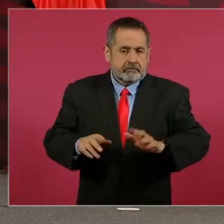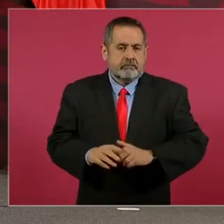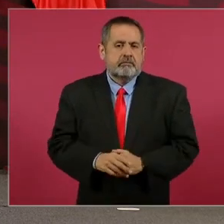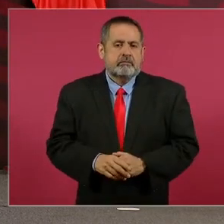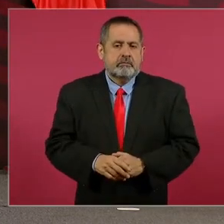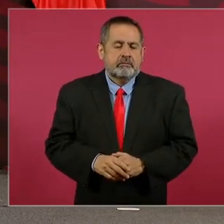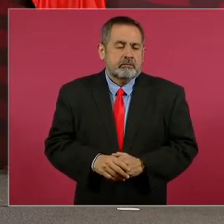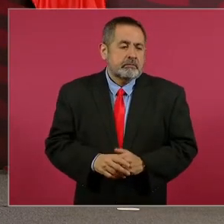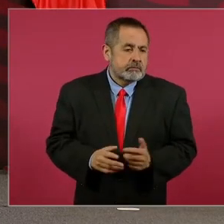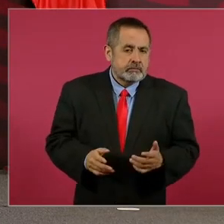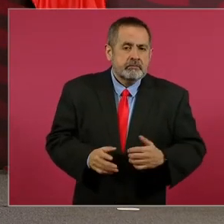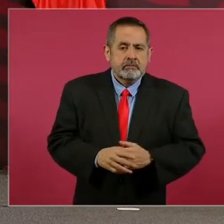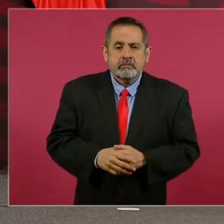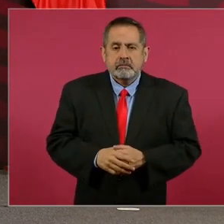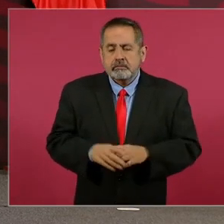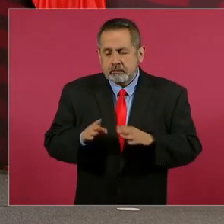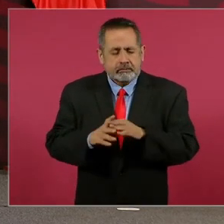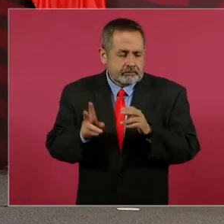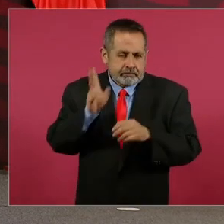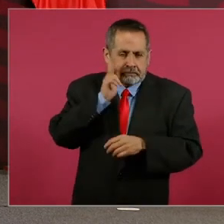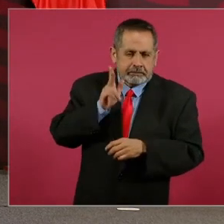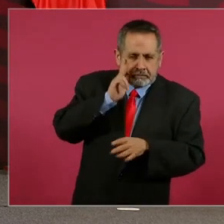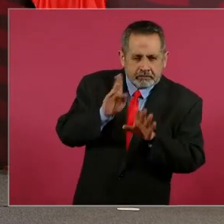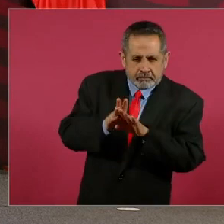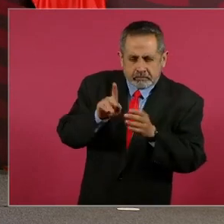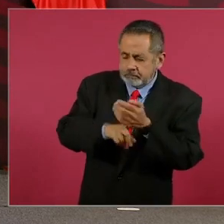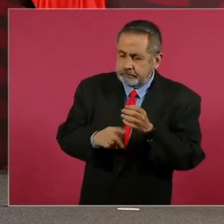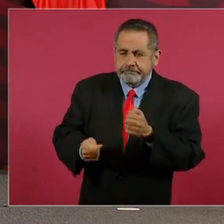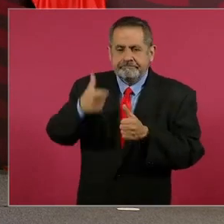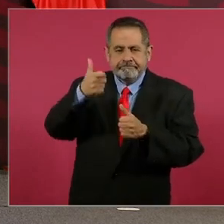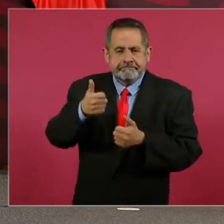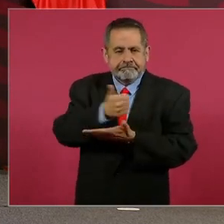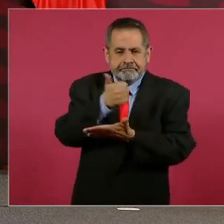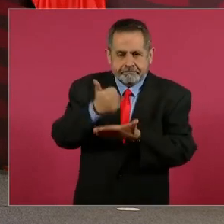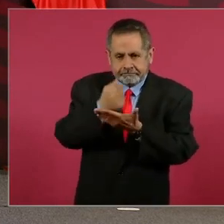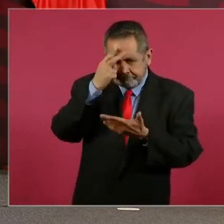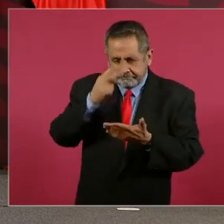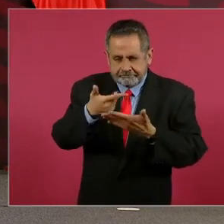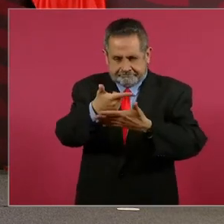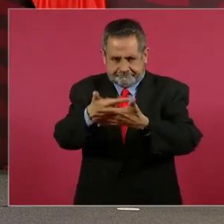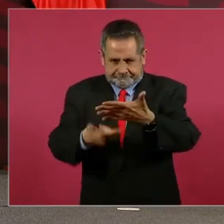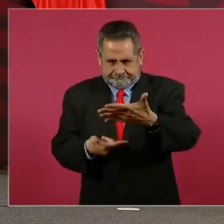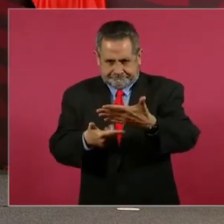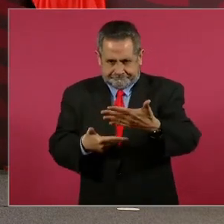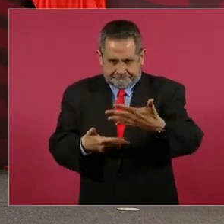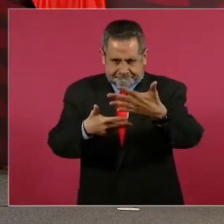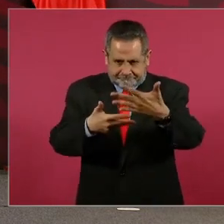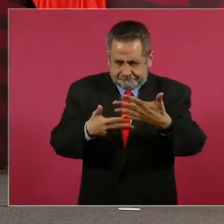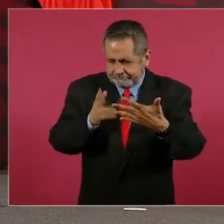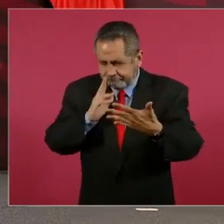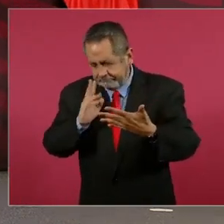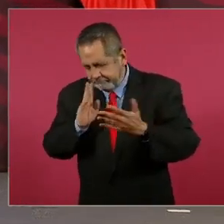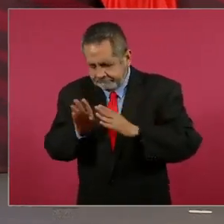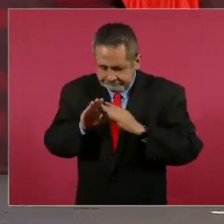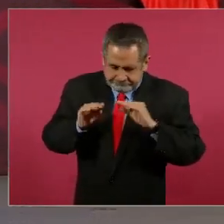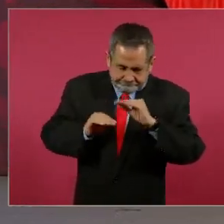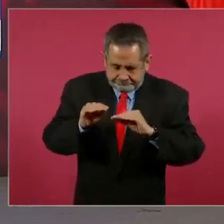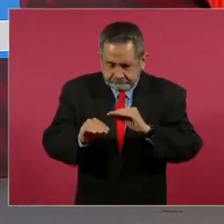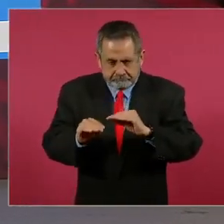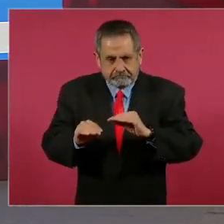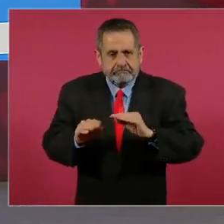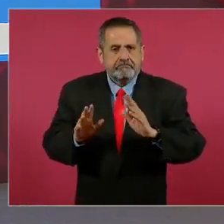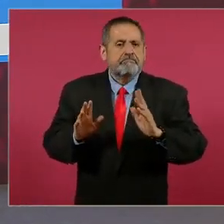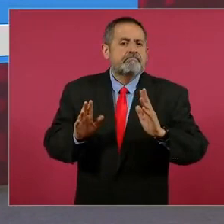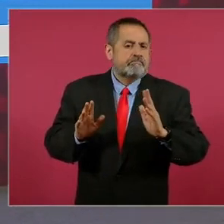Probamos con la Ciudad de México, con los datos de la Ciudad de México. Pero se